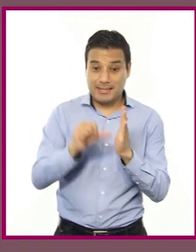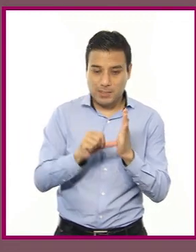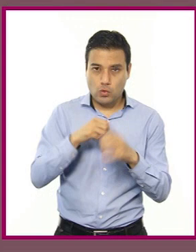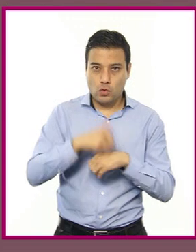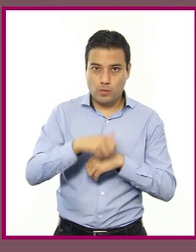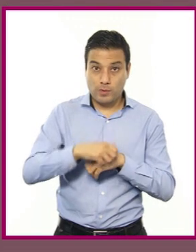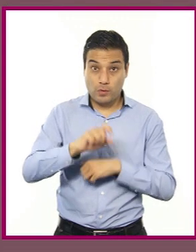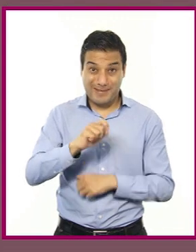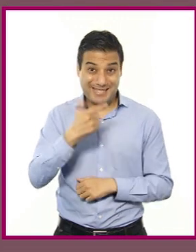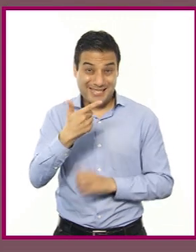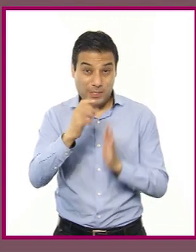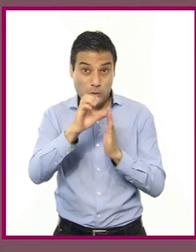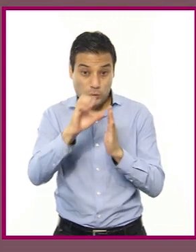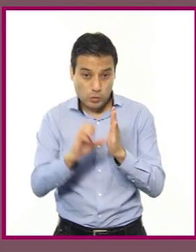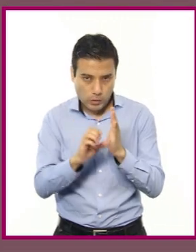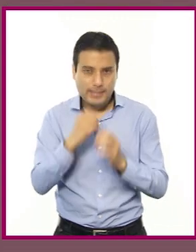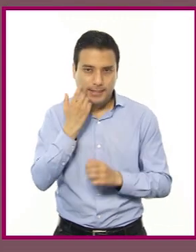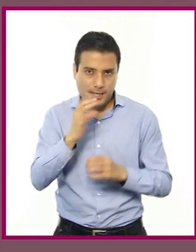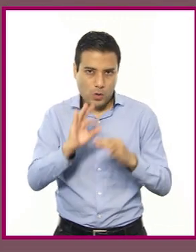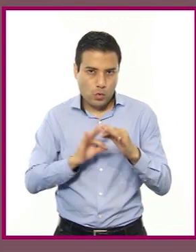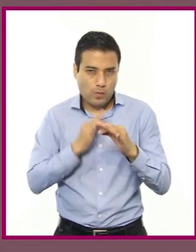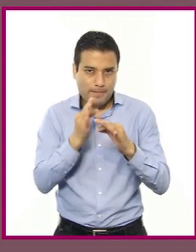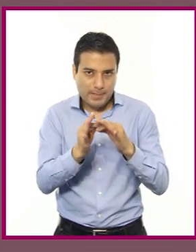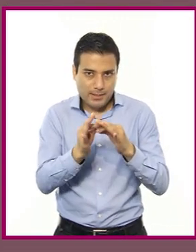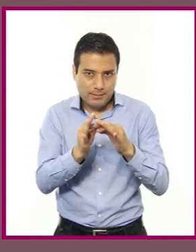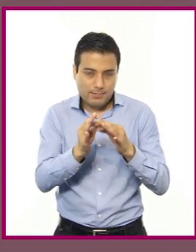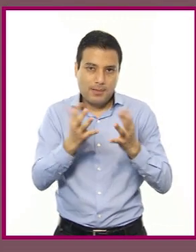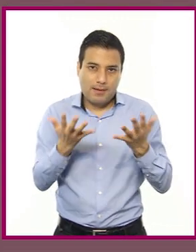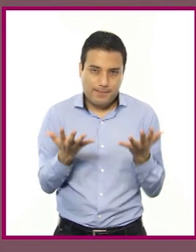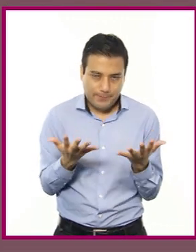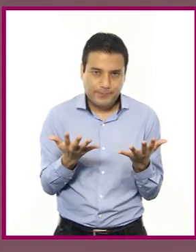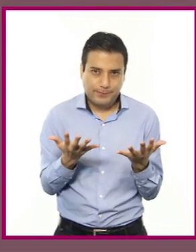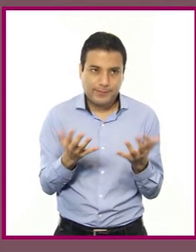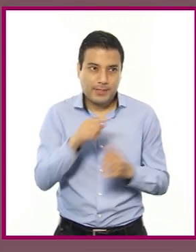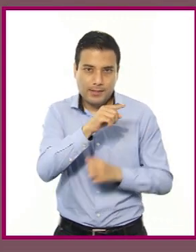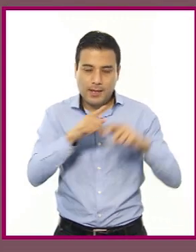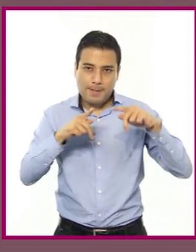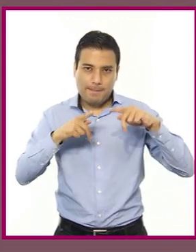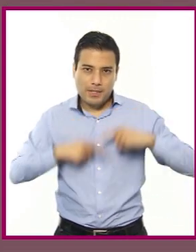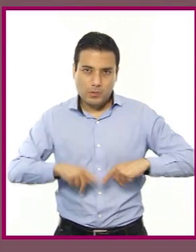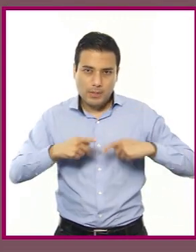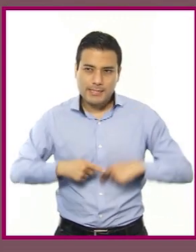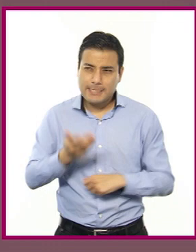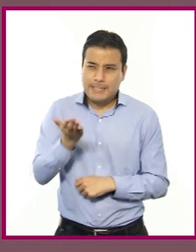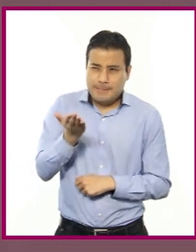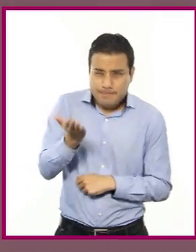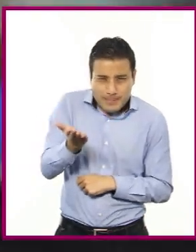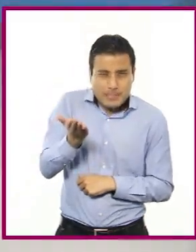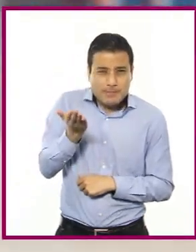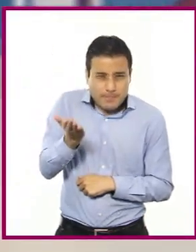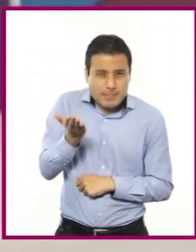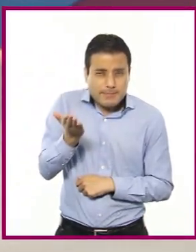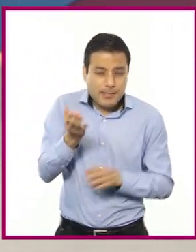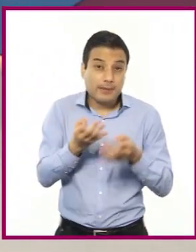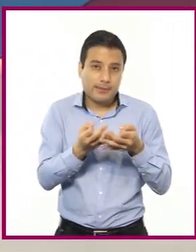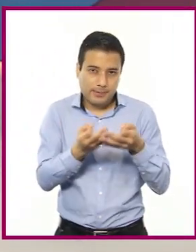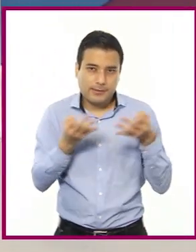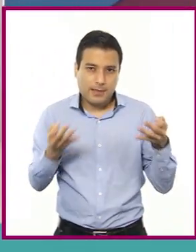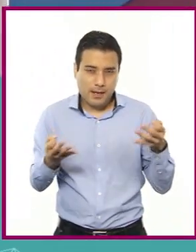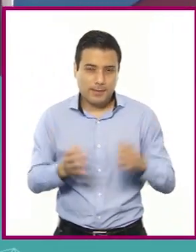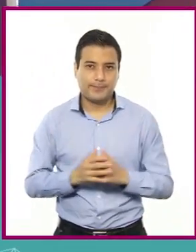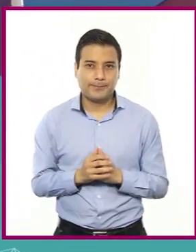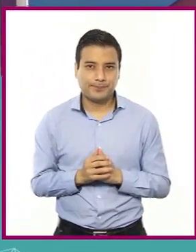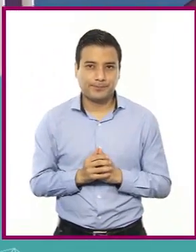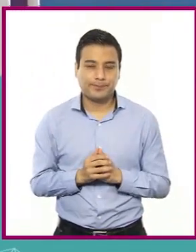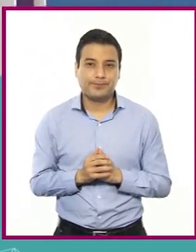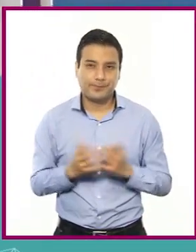27 constitucional, como respuesta a una de las principales demandas de la Revolución Mexicana. Los antecedentes